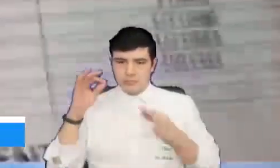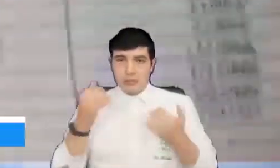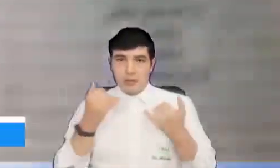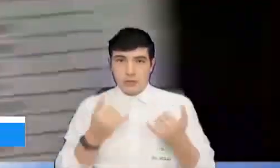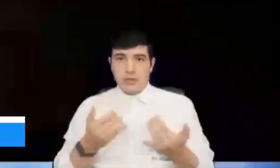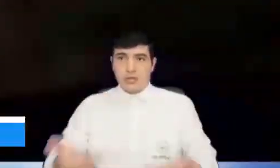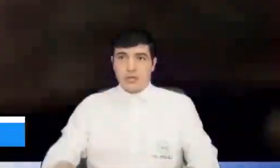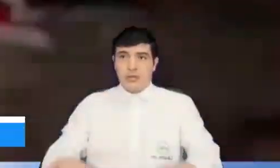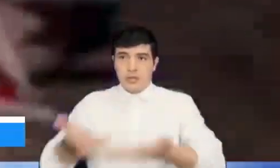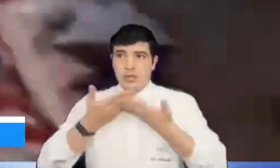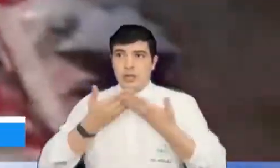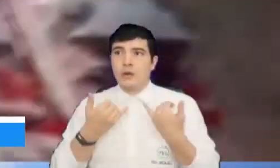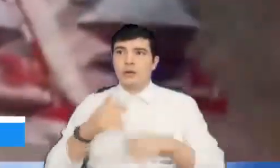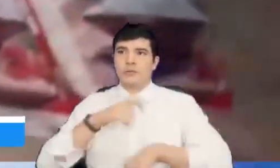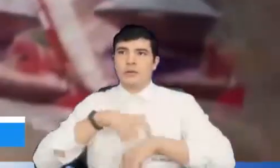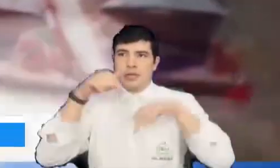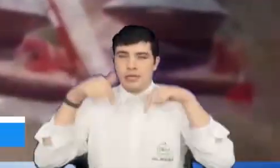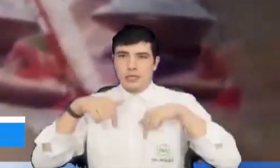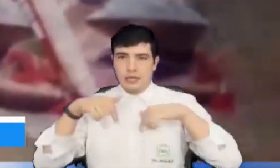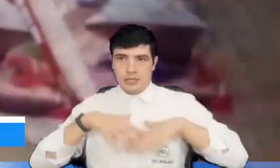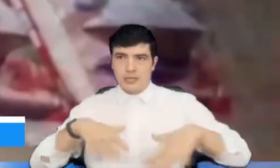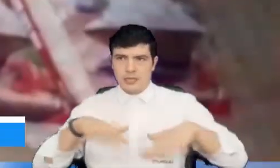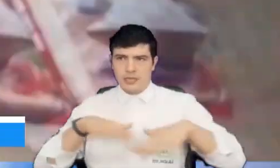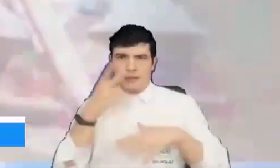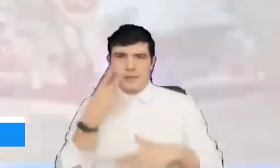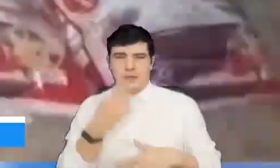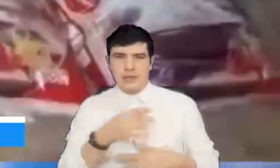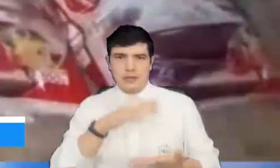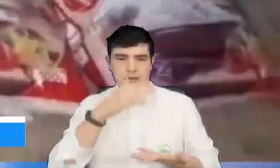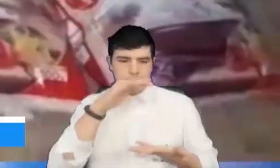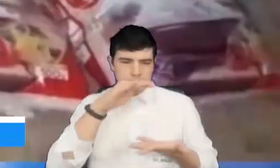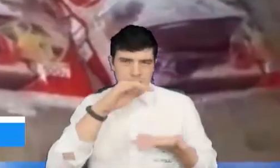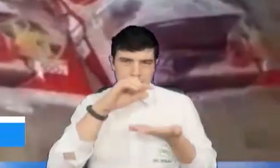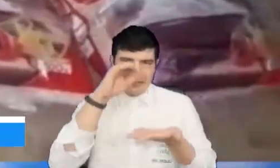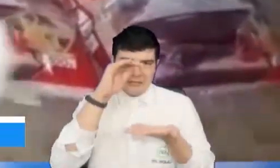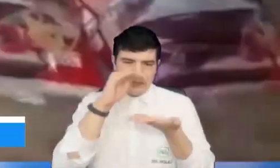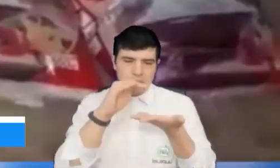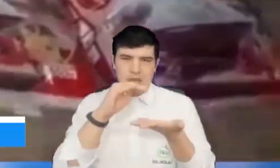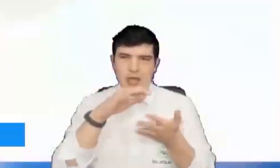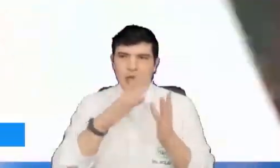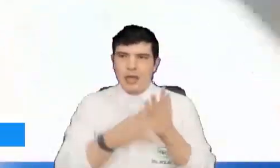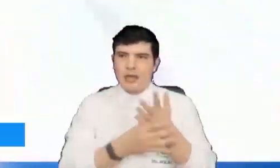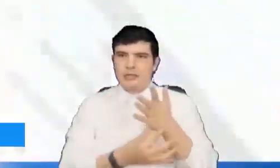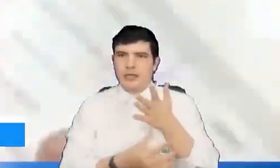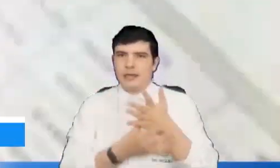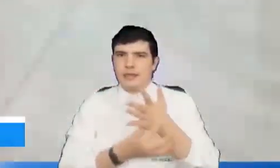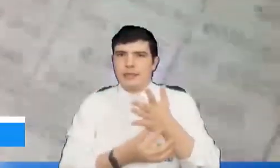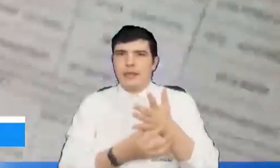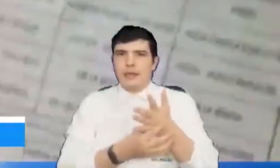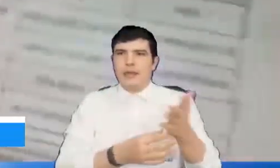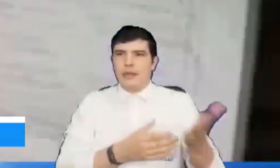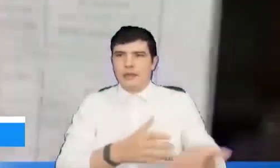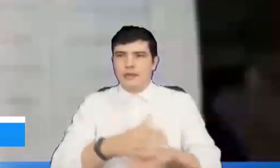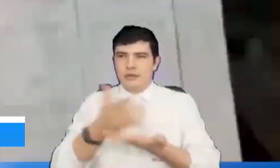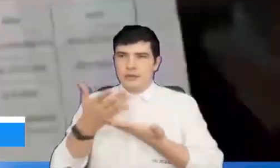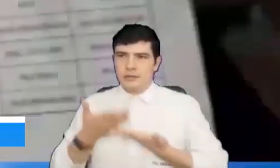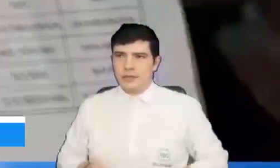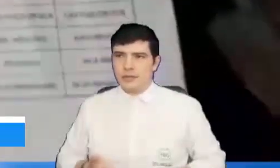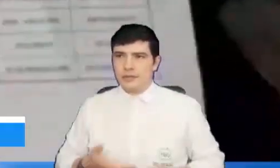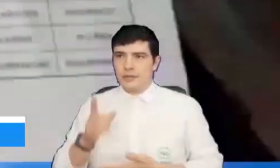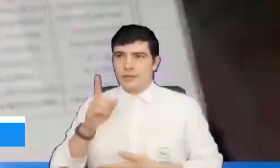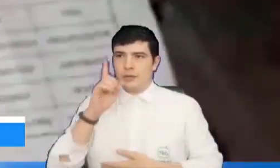aquí. Mire el frasco de aceite, pues esto fue lo que nos dan para un mes de